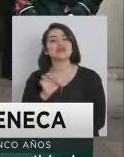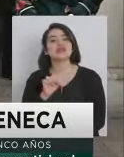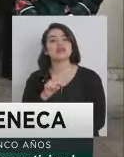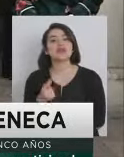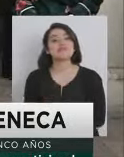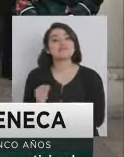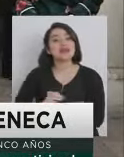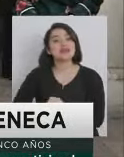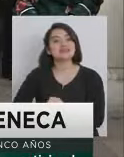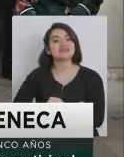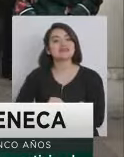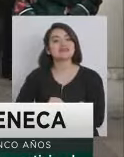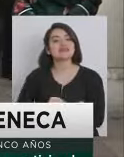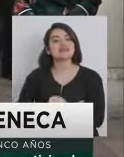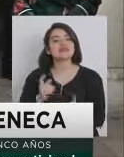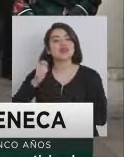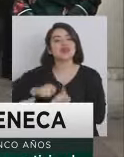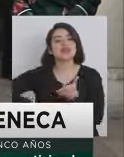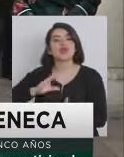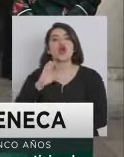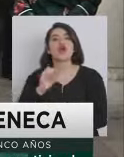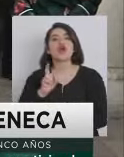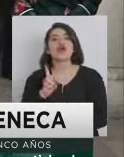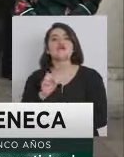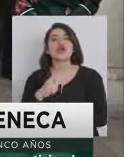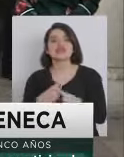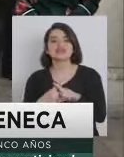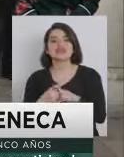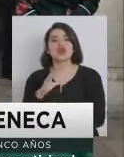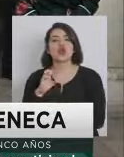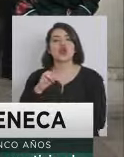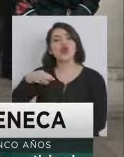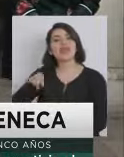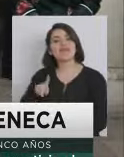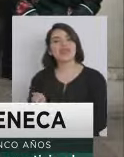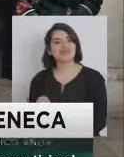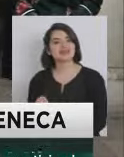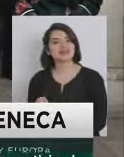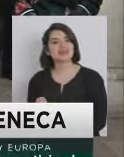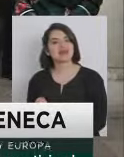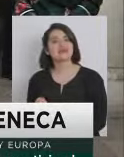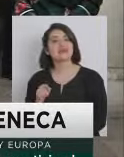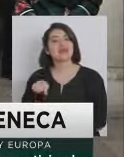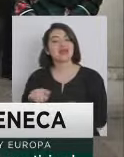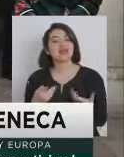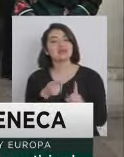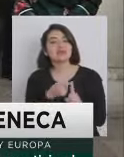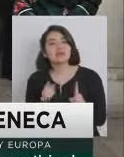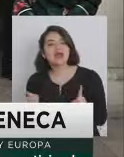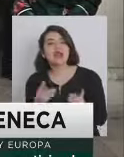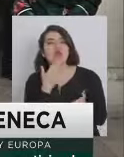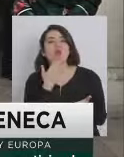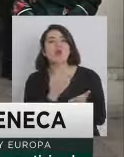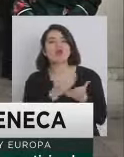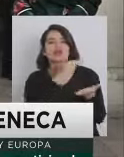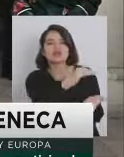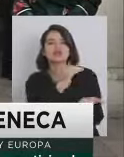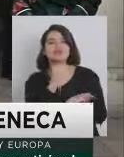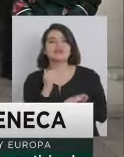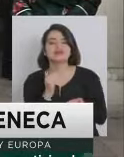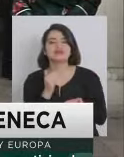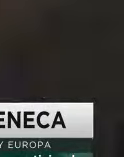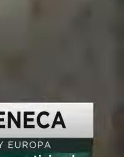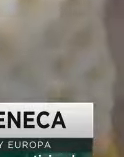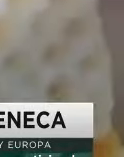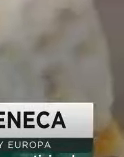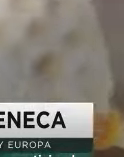vía el mecanismo COVAX de la OMS y que tiene también, y estamos justamente esta semana discutiendo los calendarios de entrega que esperamos que también comience